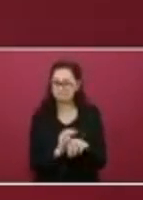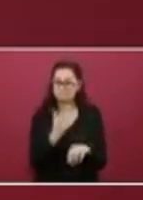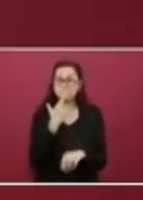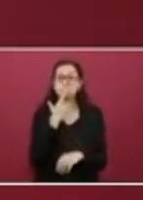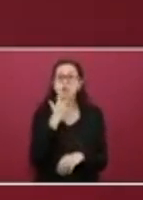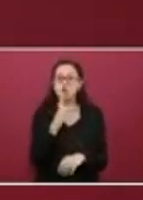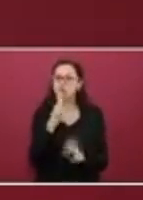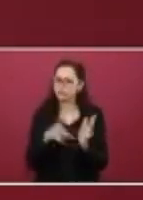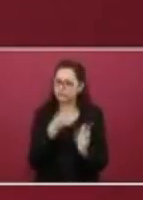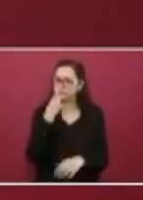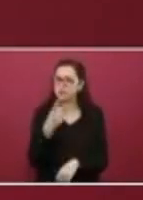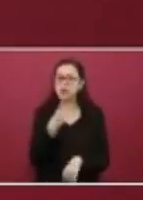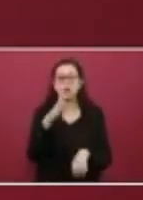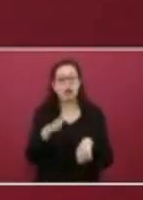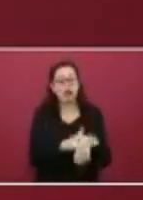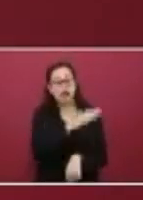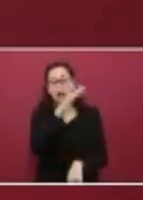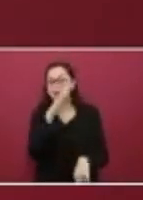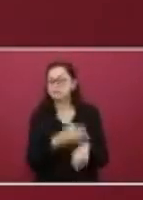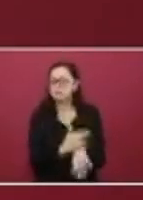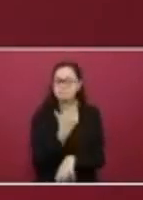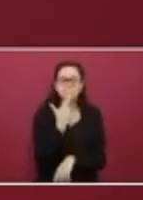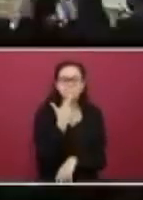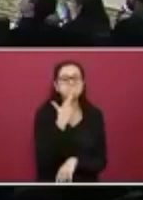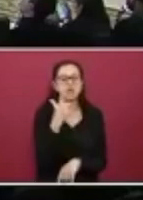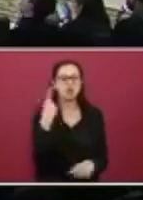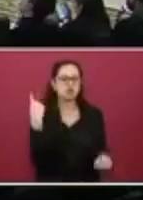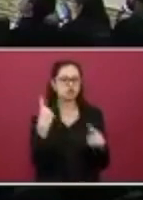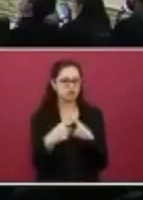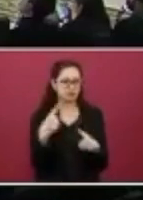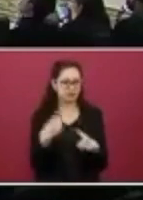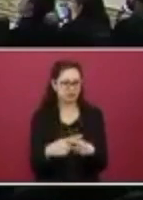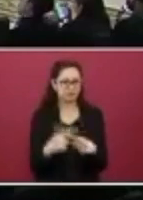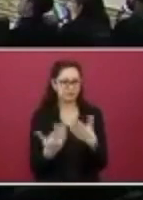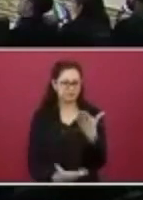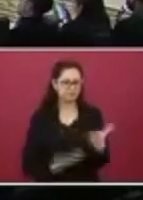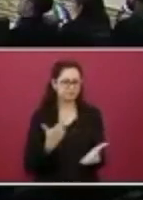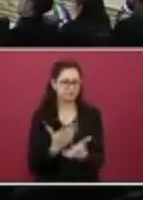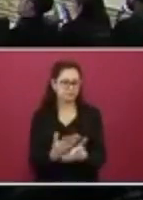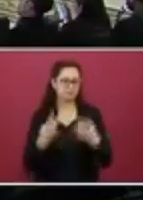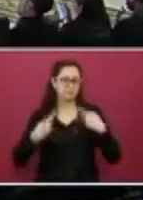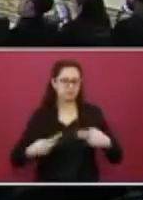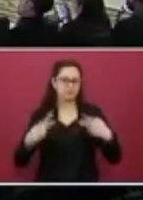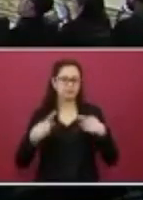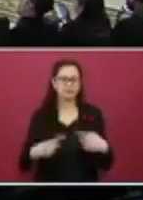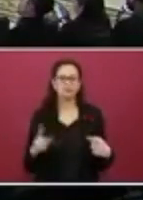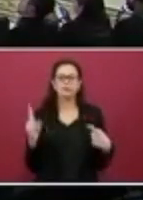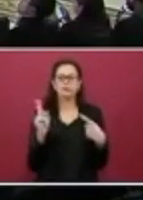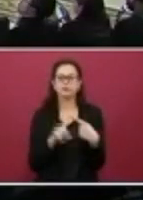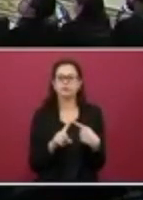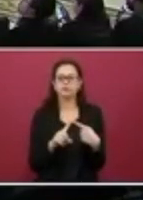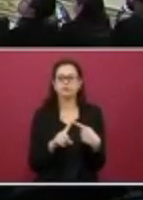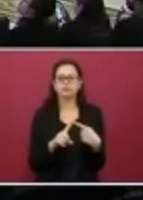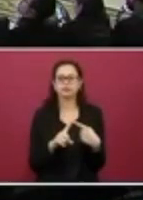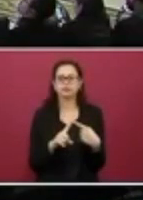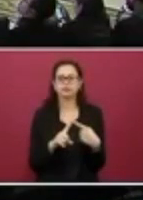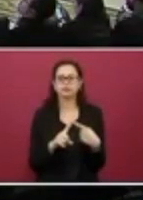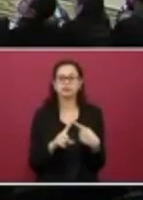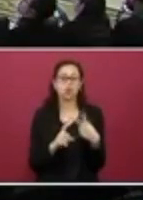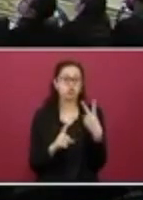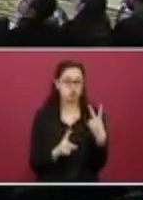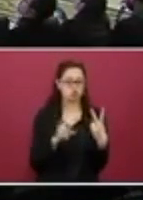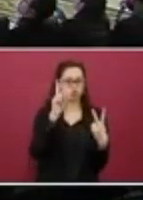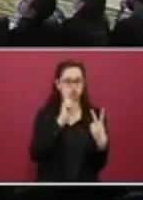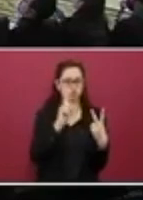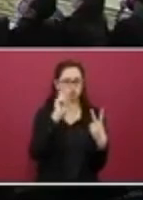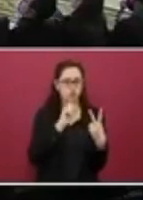mejores perfiles de acuerdo a su trayectoria académica y su relación con las organizaciones en su en dos mejor dos mujeres